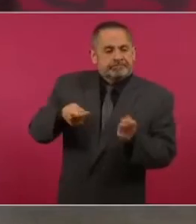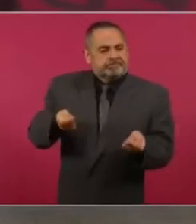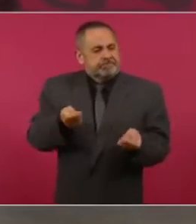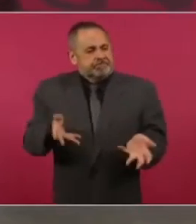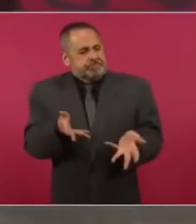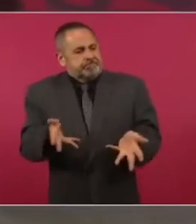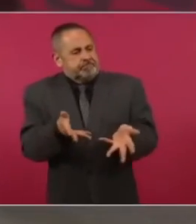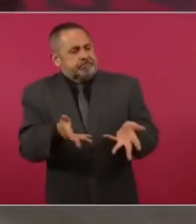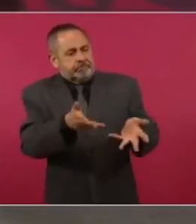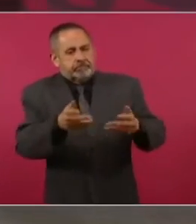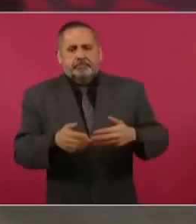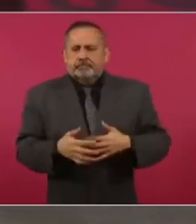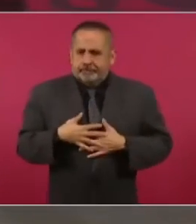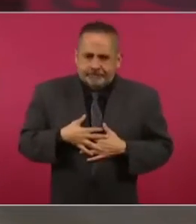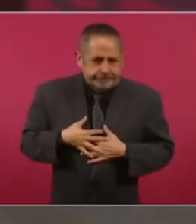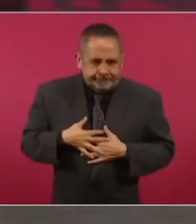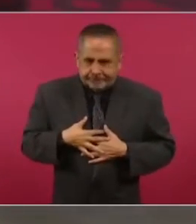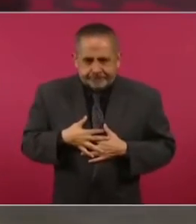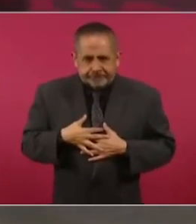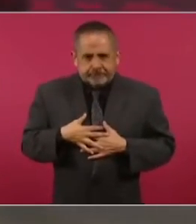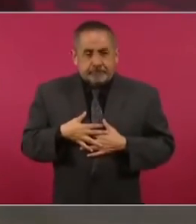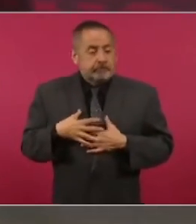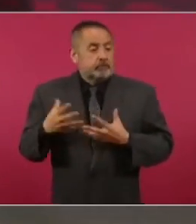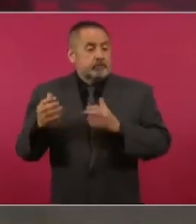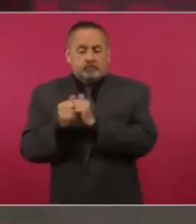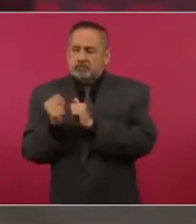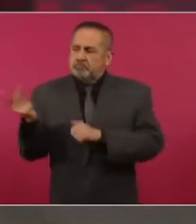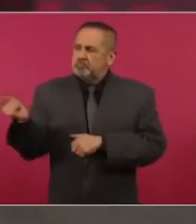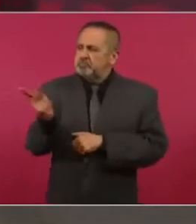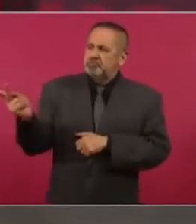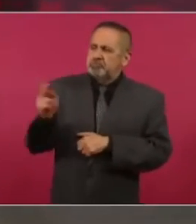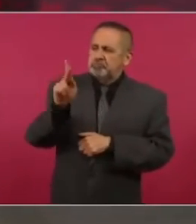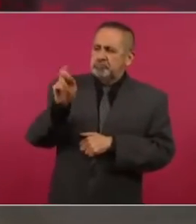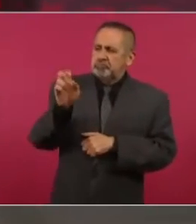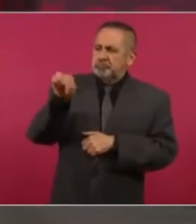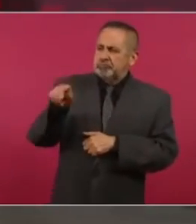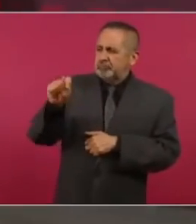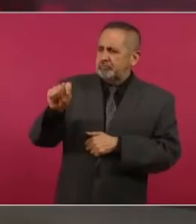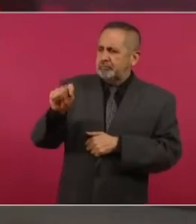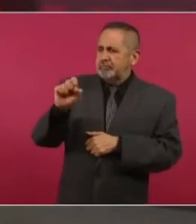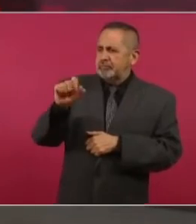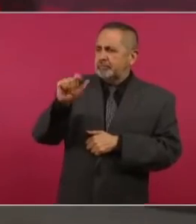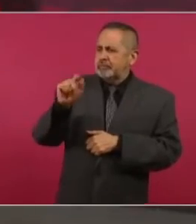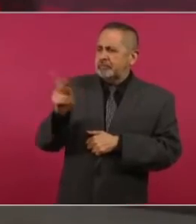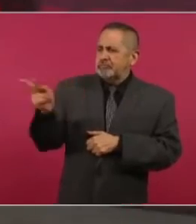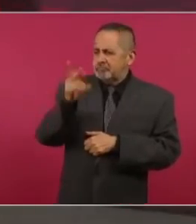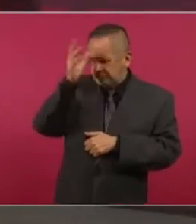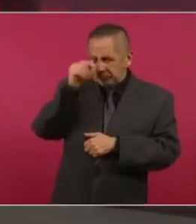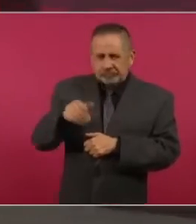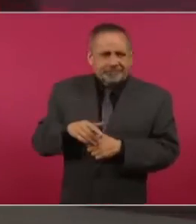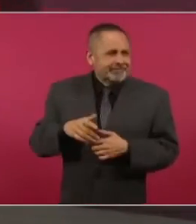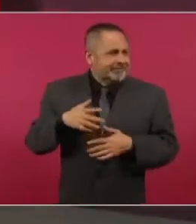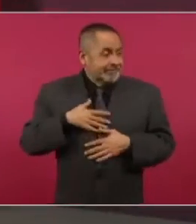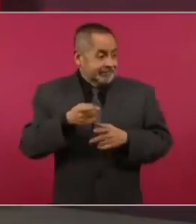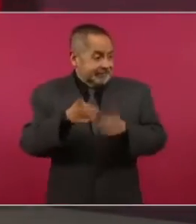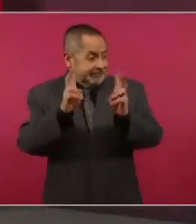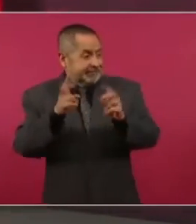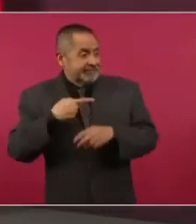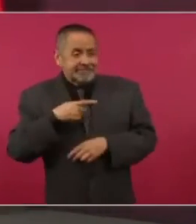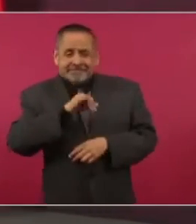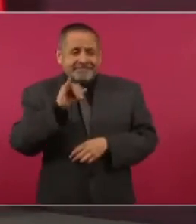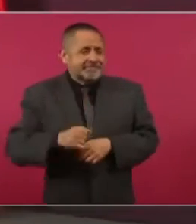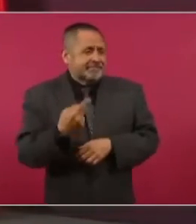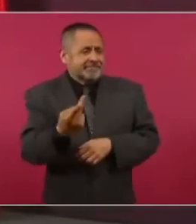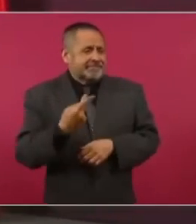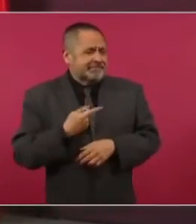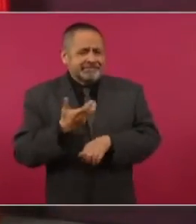esto. Yo con Ken Salazar nunca he hablado del tema con el embajador de Estados Unidos,